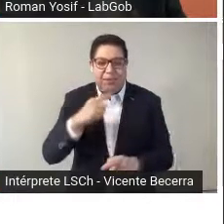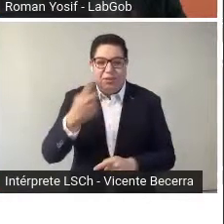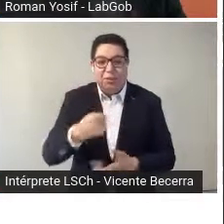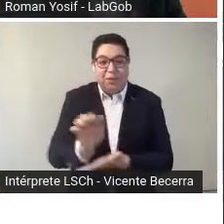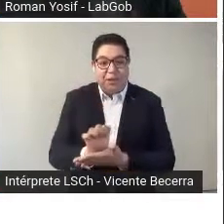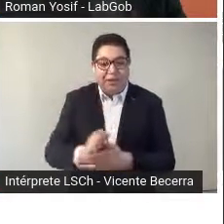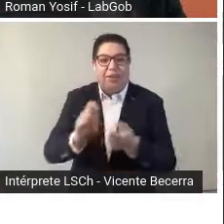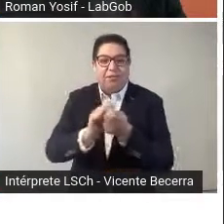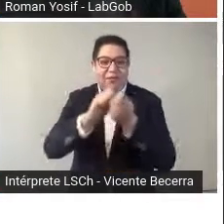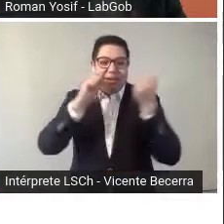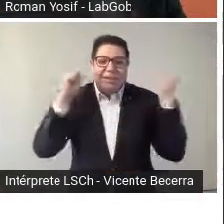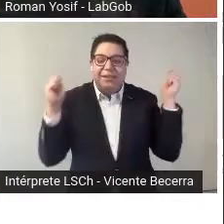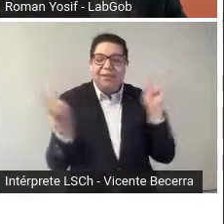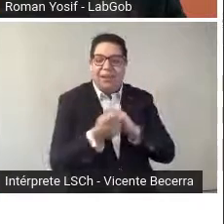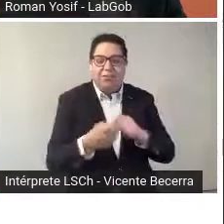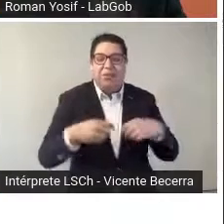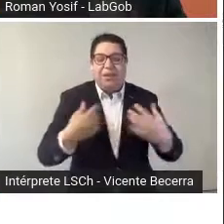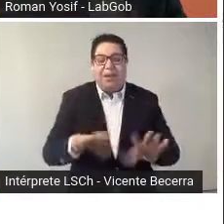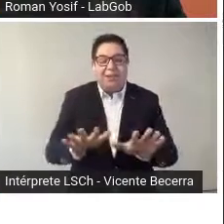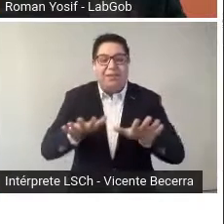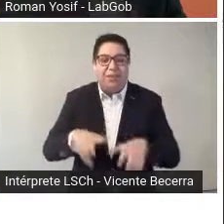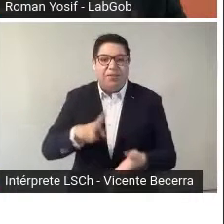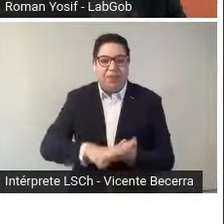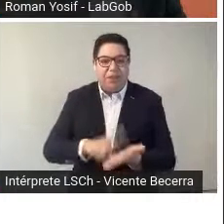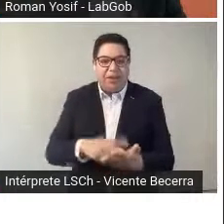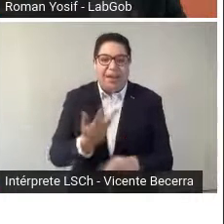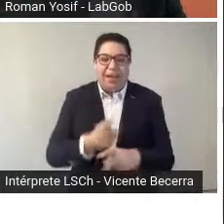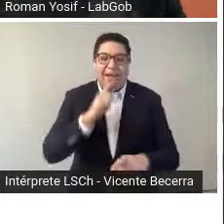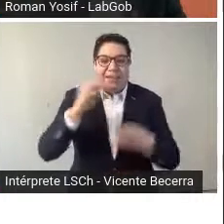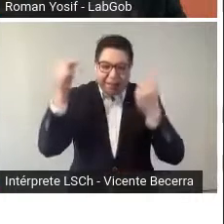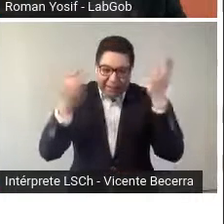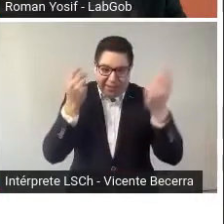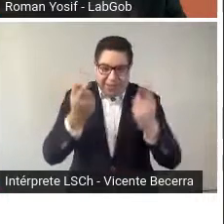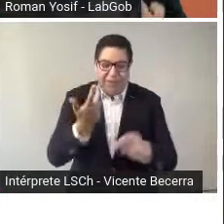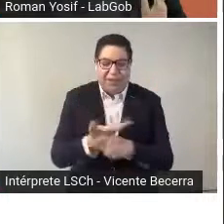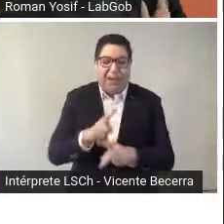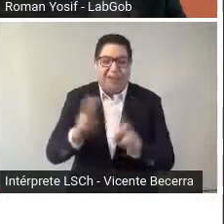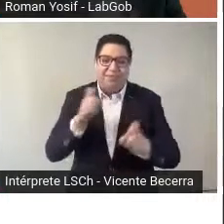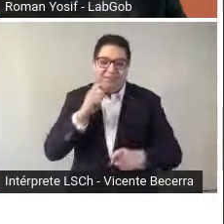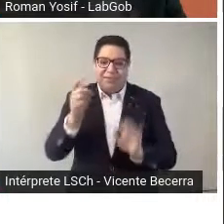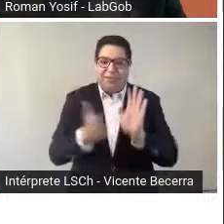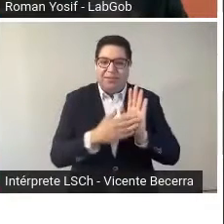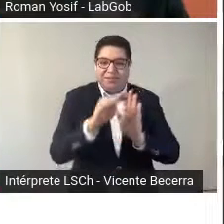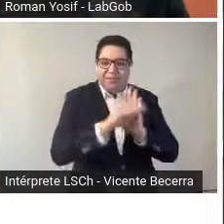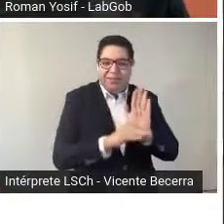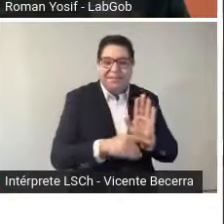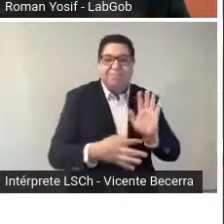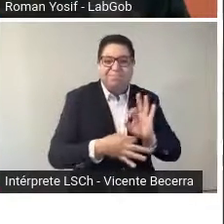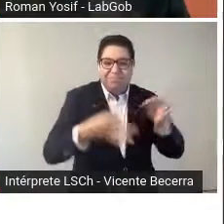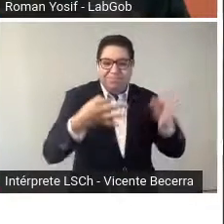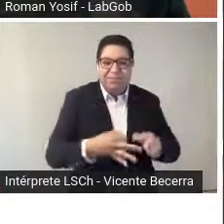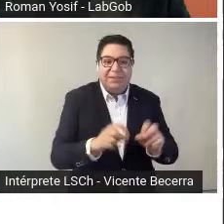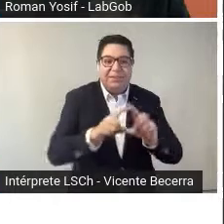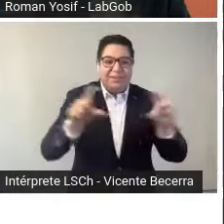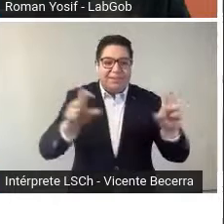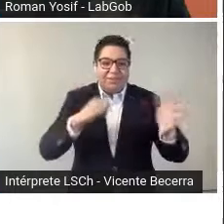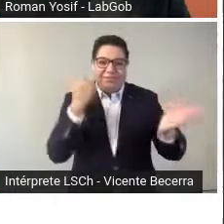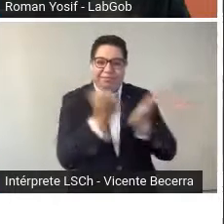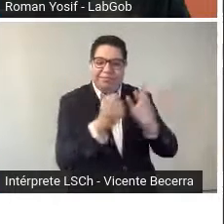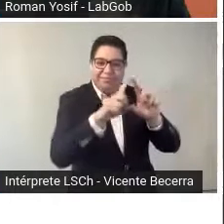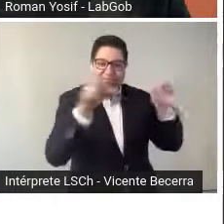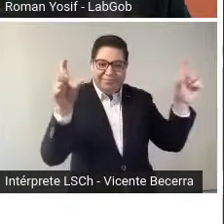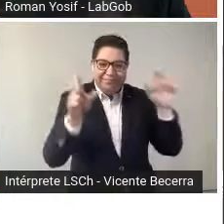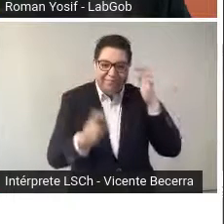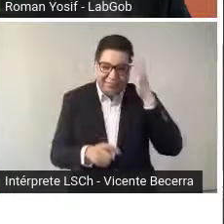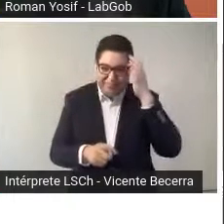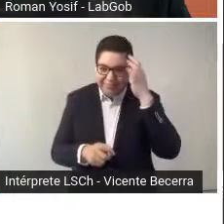transforme, como bien pusimos en conjunto con los innovadores públicos a la hora de definir el eslogan de este encuentro de innovadores